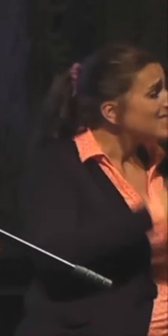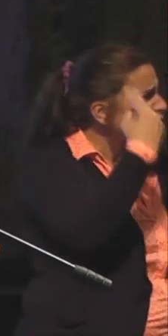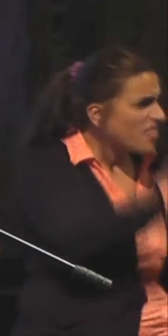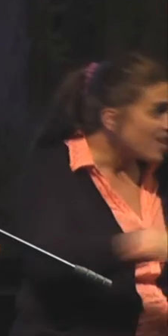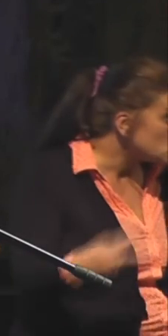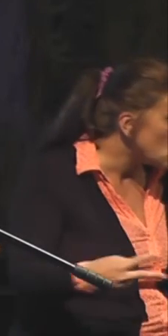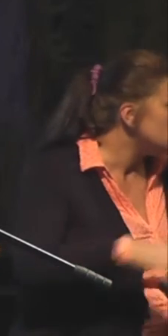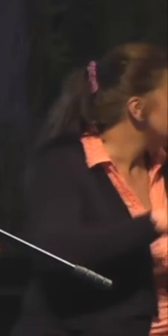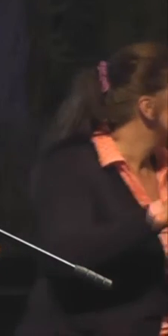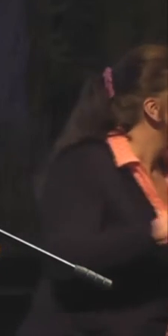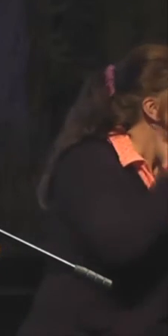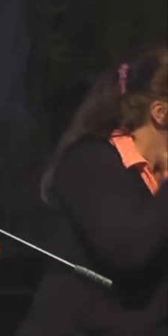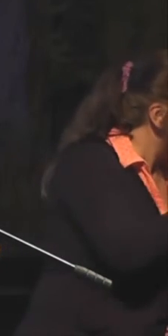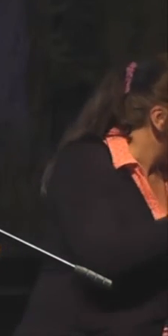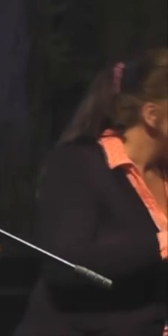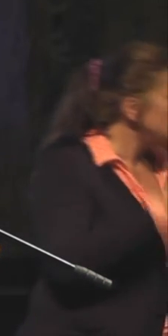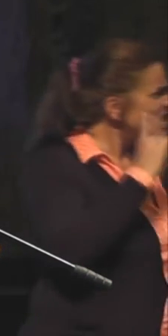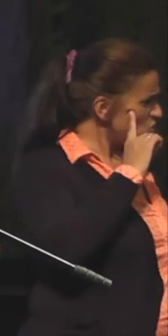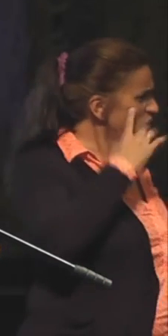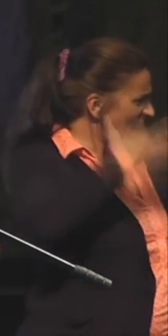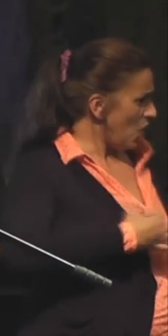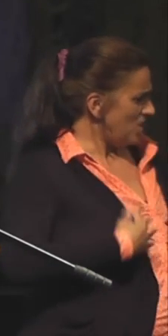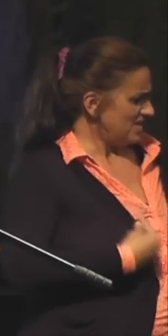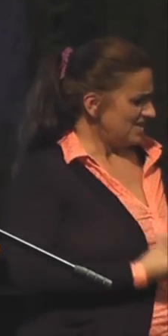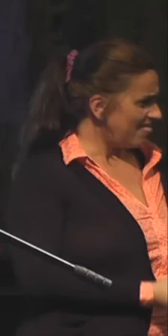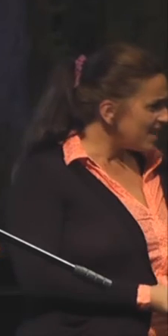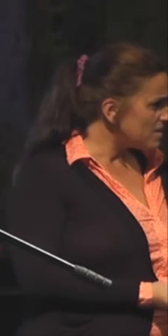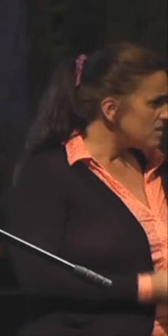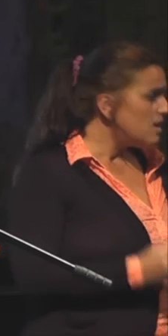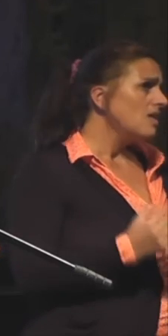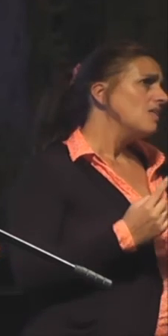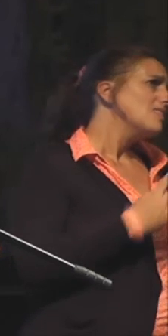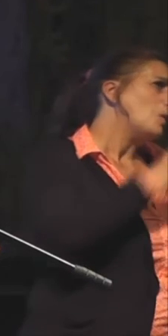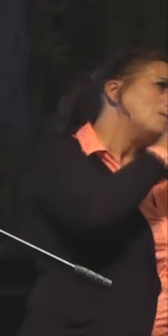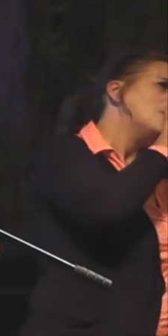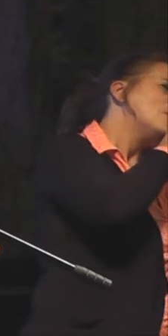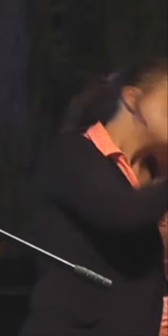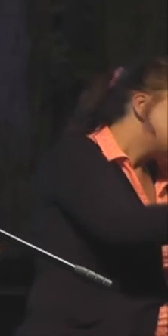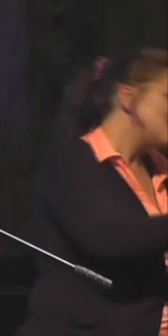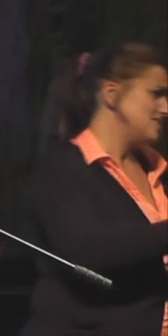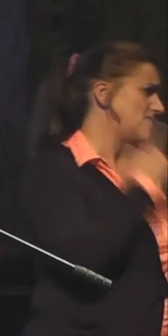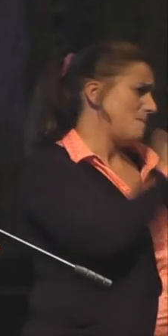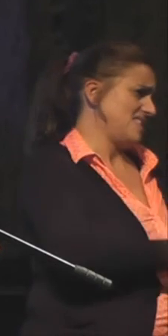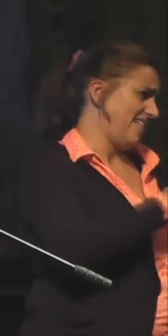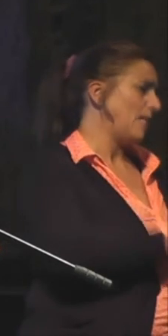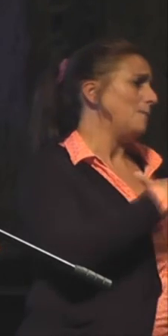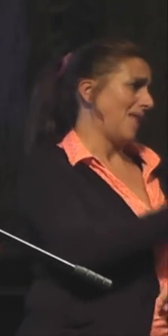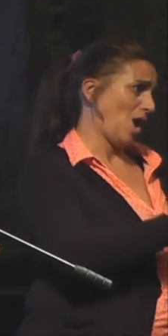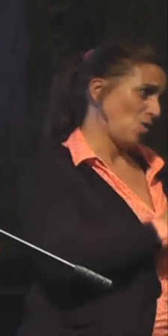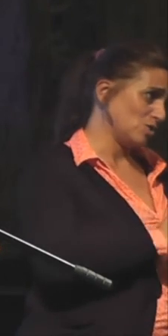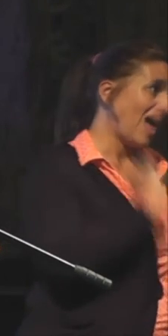y saben que yo creo que es el sentir de todos los miles de militantes blancos